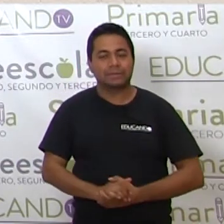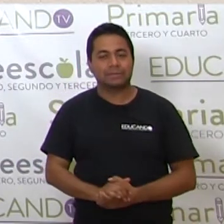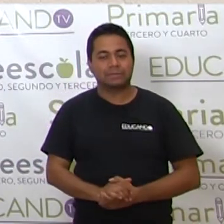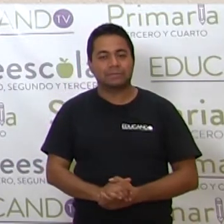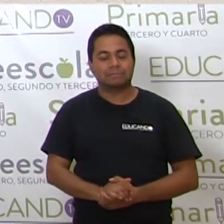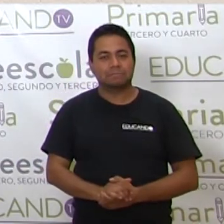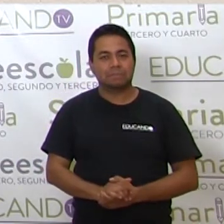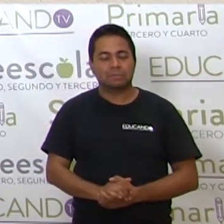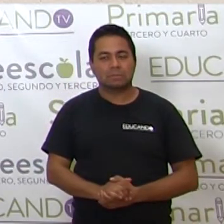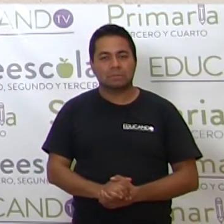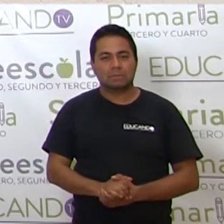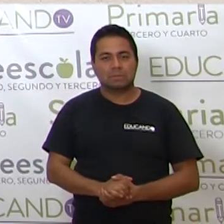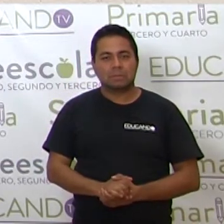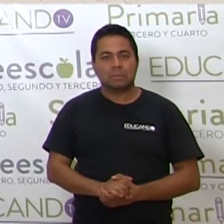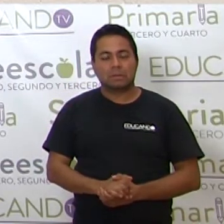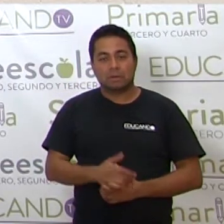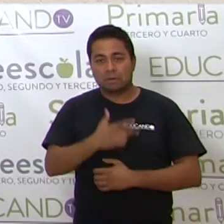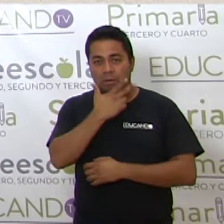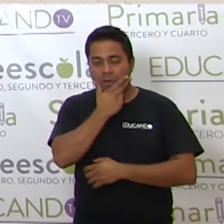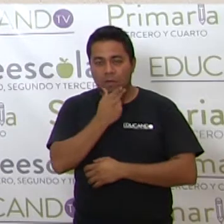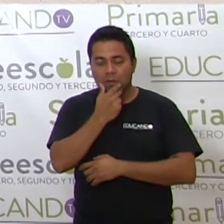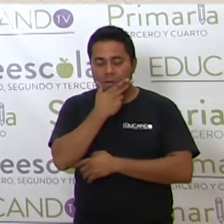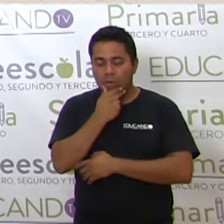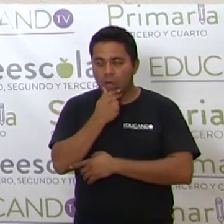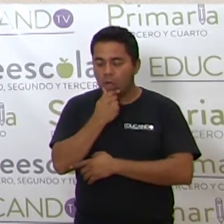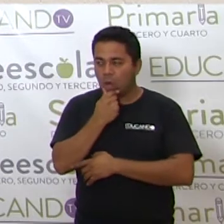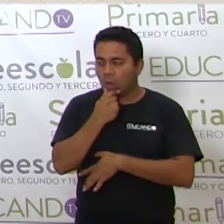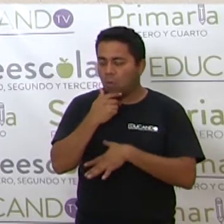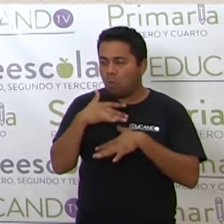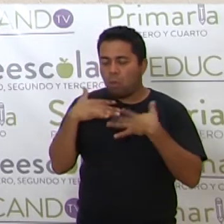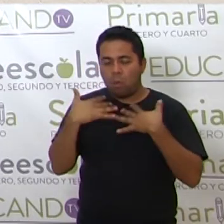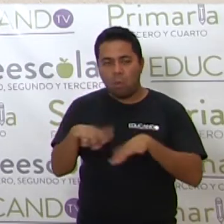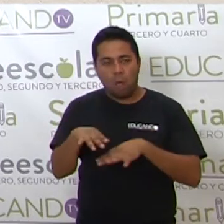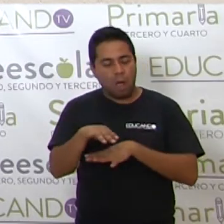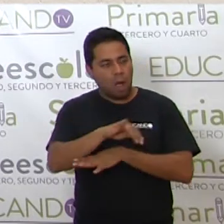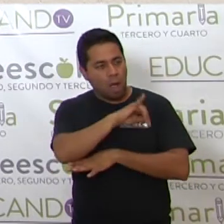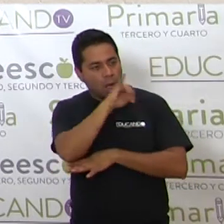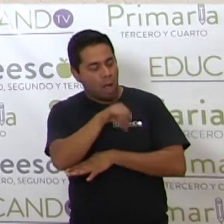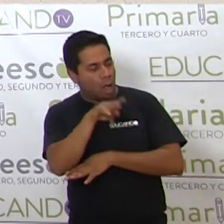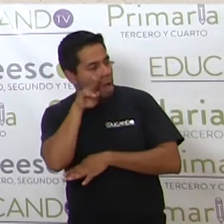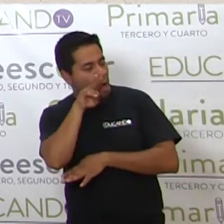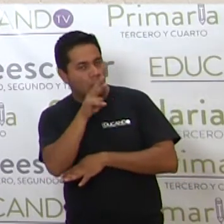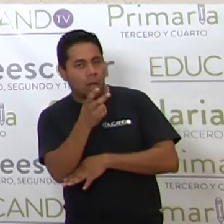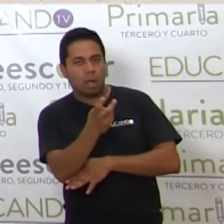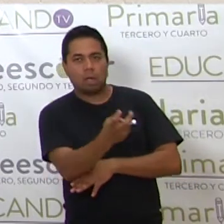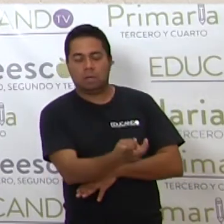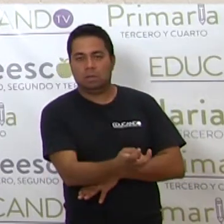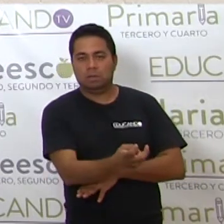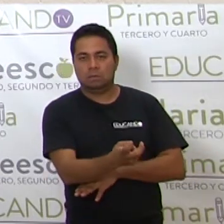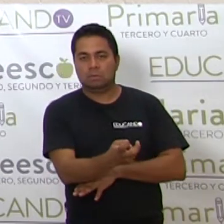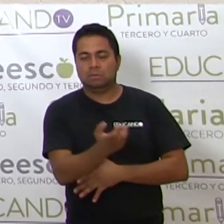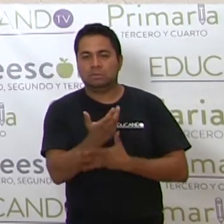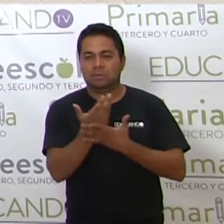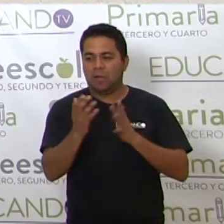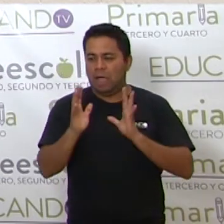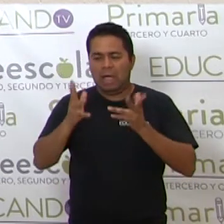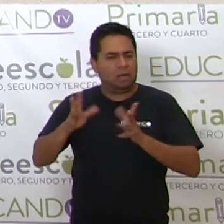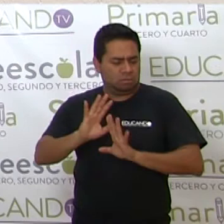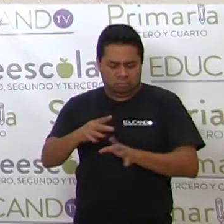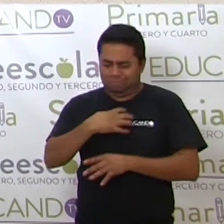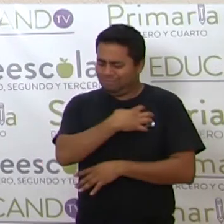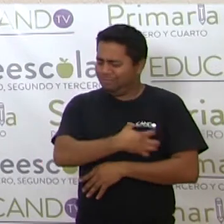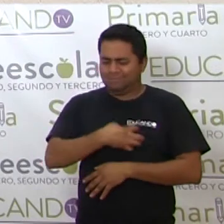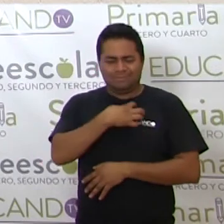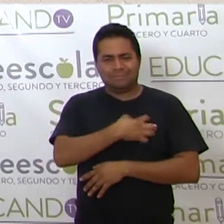jamás vi nada tan hermoso contestó del pescador contentémonos con ellos y